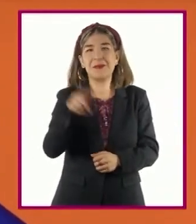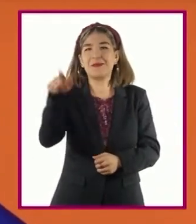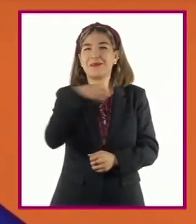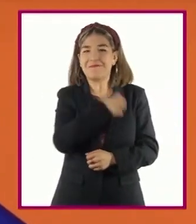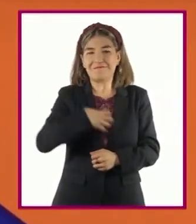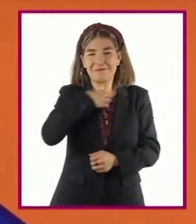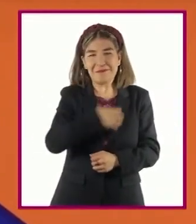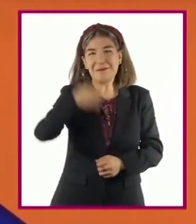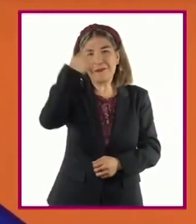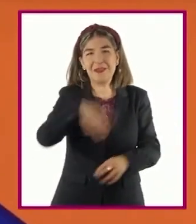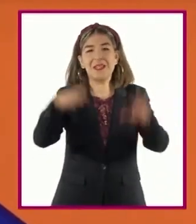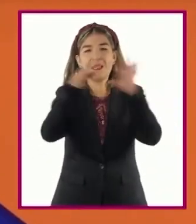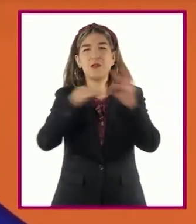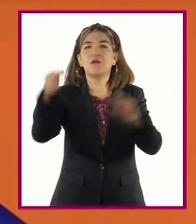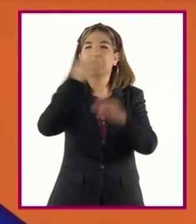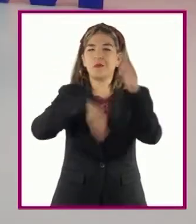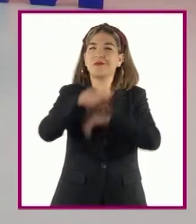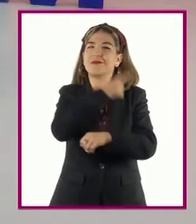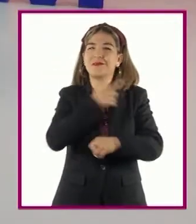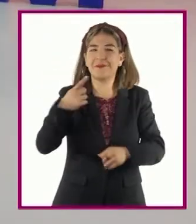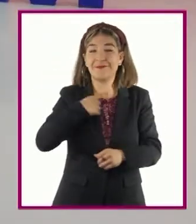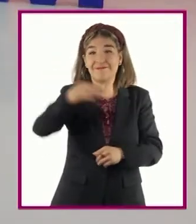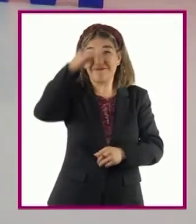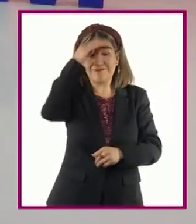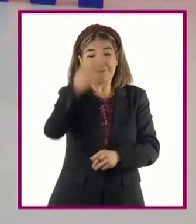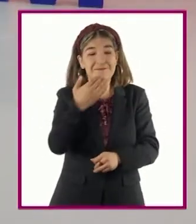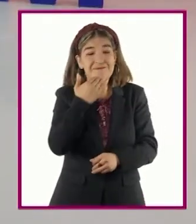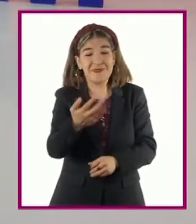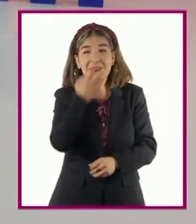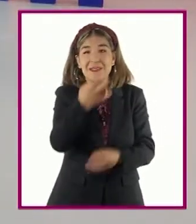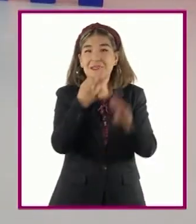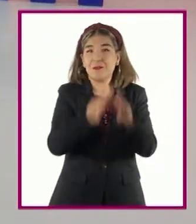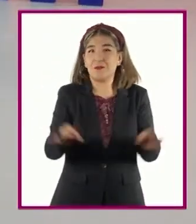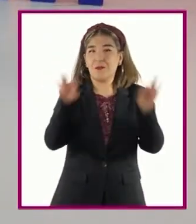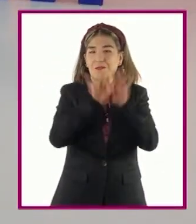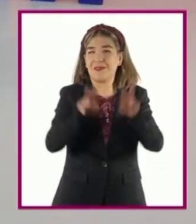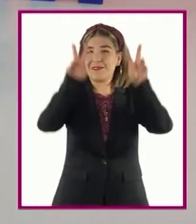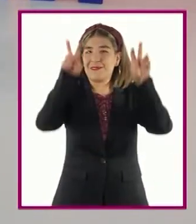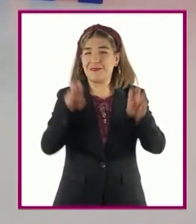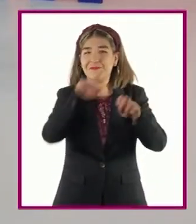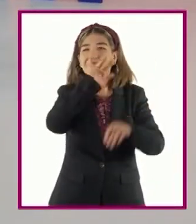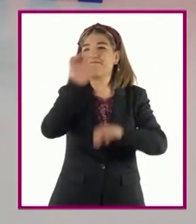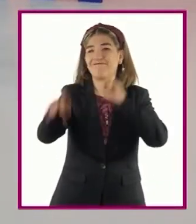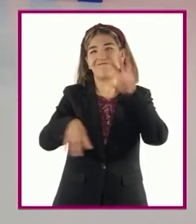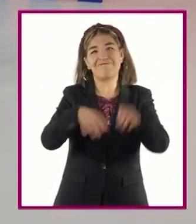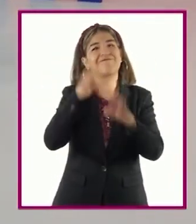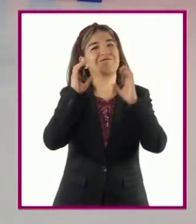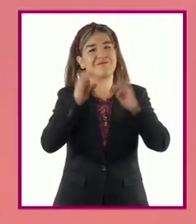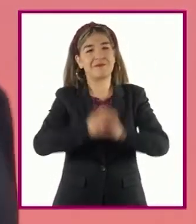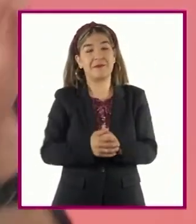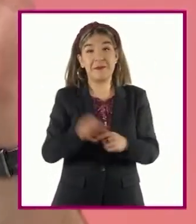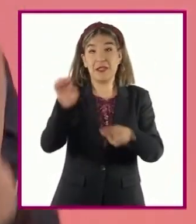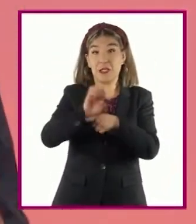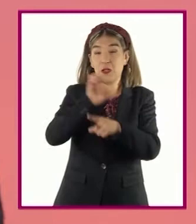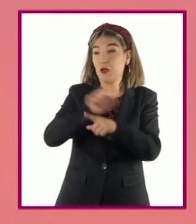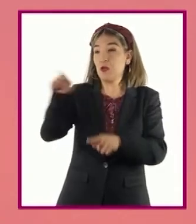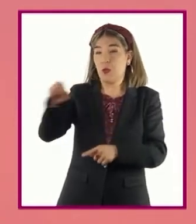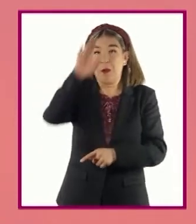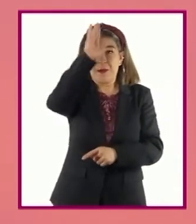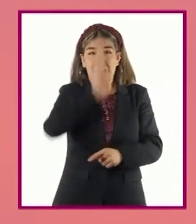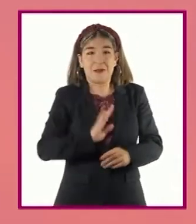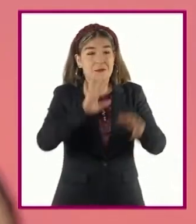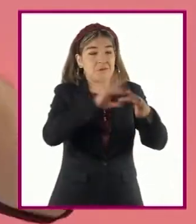por querer hacer conciencia de la importancia de este tema. Entonces, ¿tú serás el moderador?